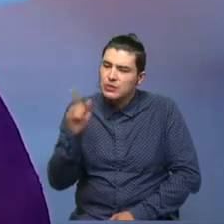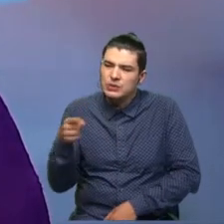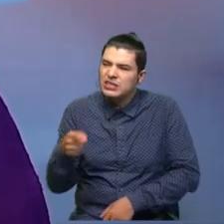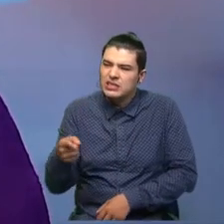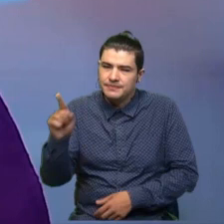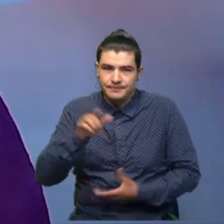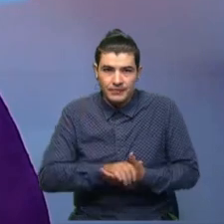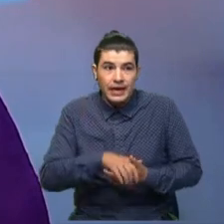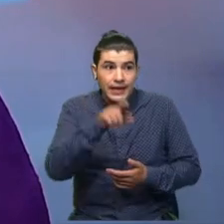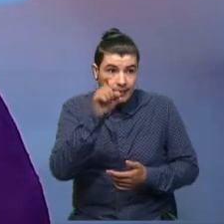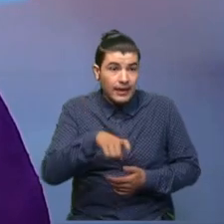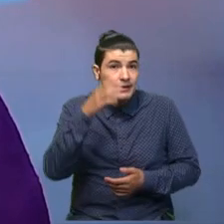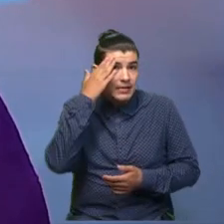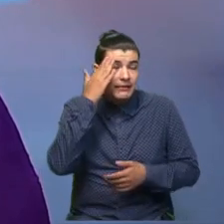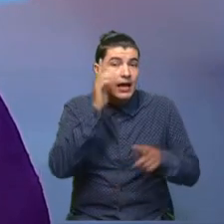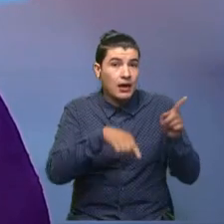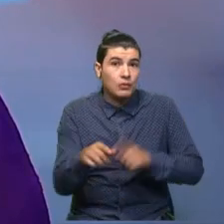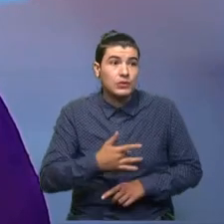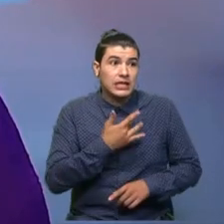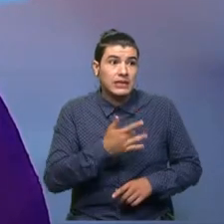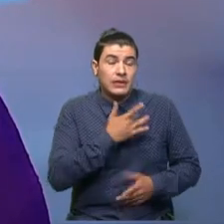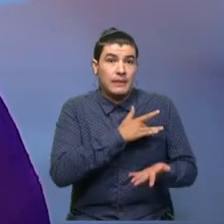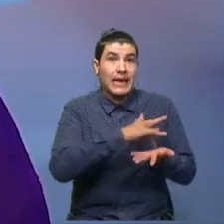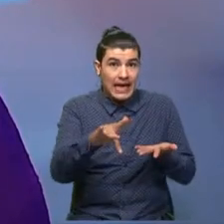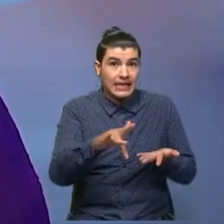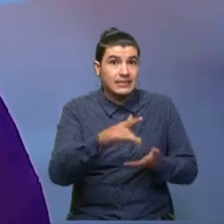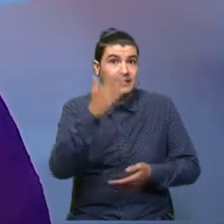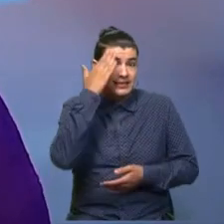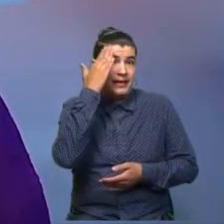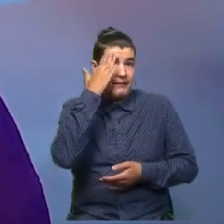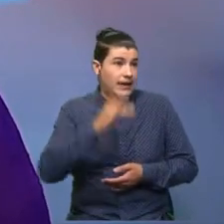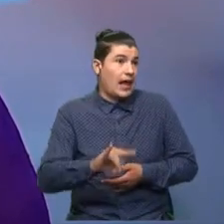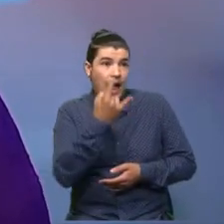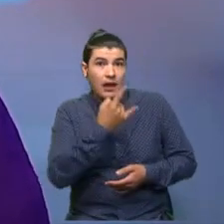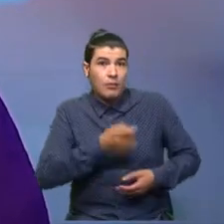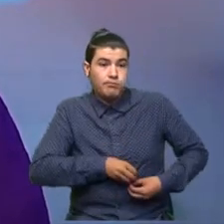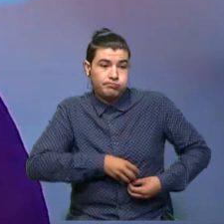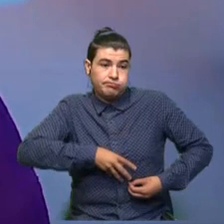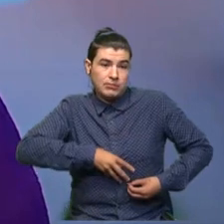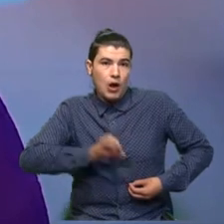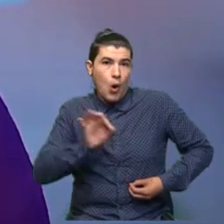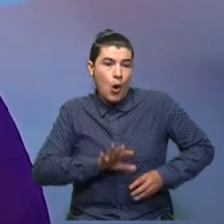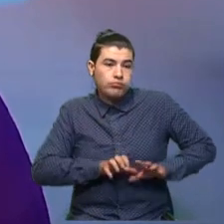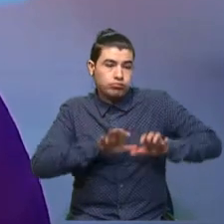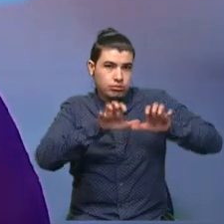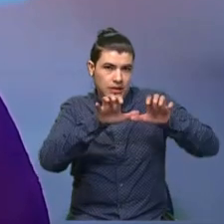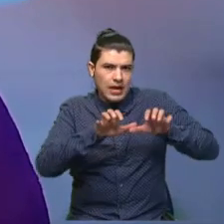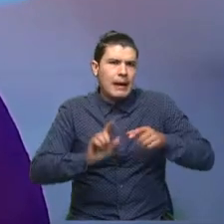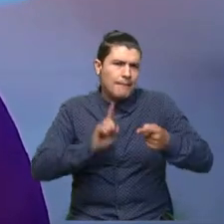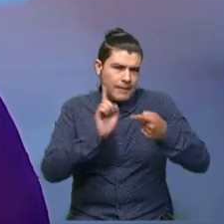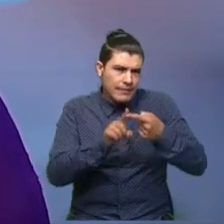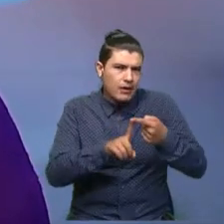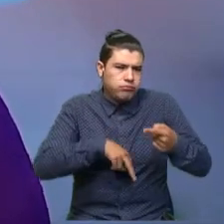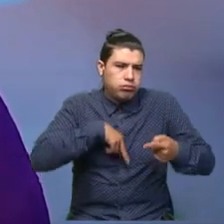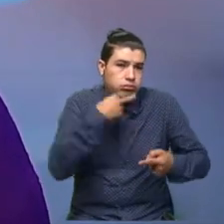ciertos síntomas de alarma para determinar si hay algún tipo de úlcera o cáncer gástrico. Uno de ellos es sangrado a través